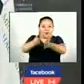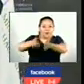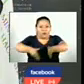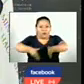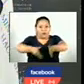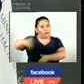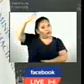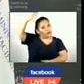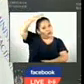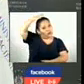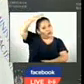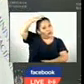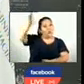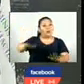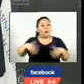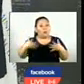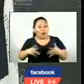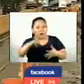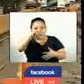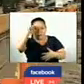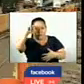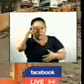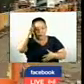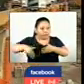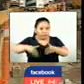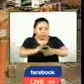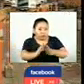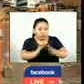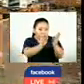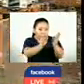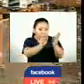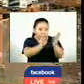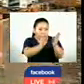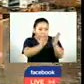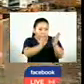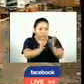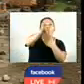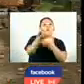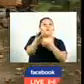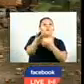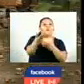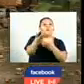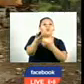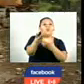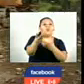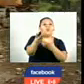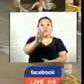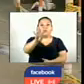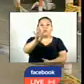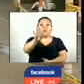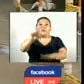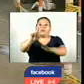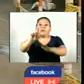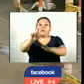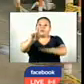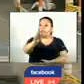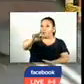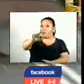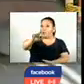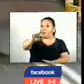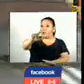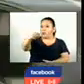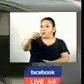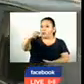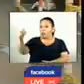Los Chorros como parte del plan maestro de movilidad y logística El proyecto tiene un costo de más de 245 millones de dólares